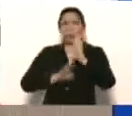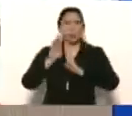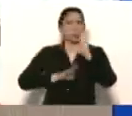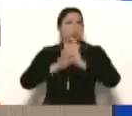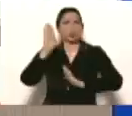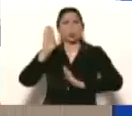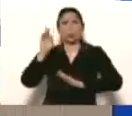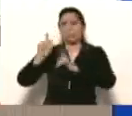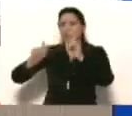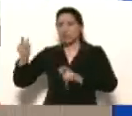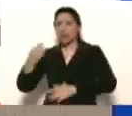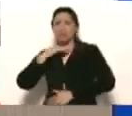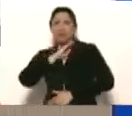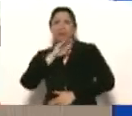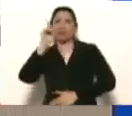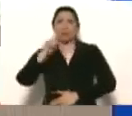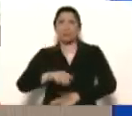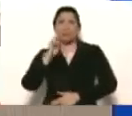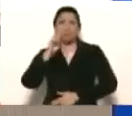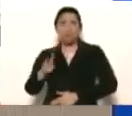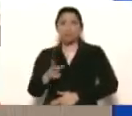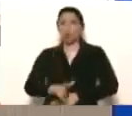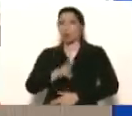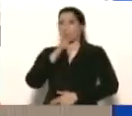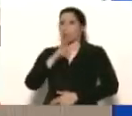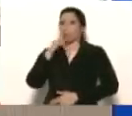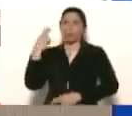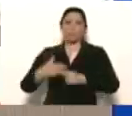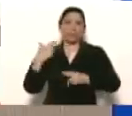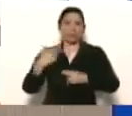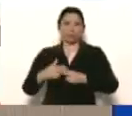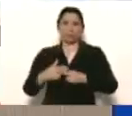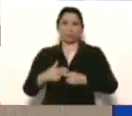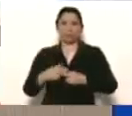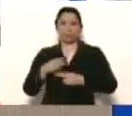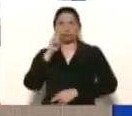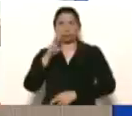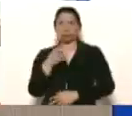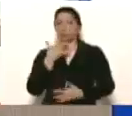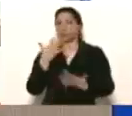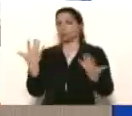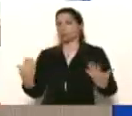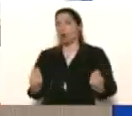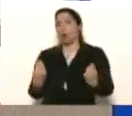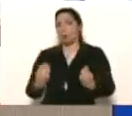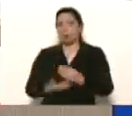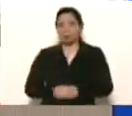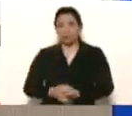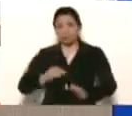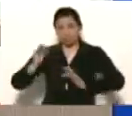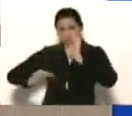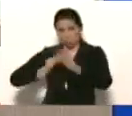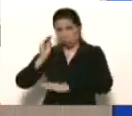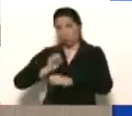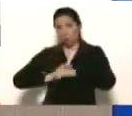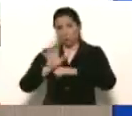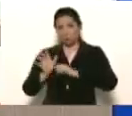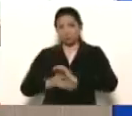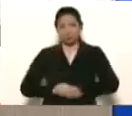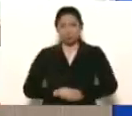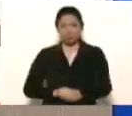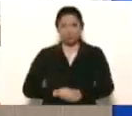y donde vamos a seguir viendo escenas realmente peligrosas del punto de vista de la infección por kobe 19